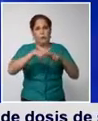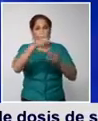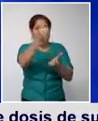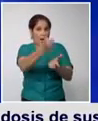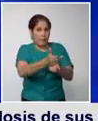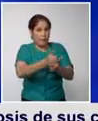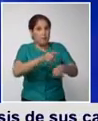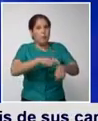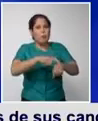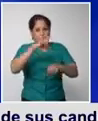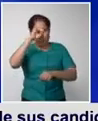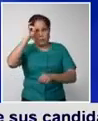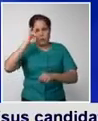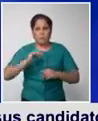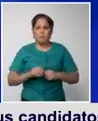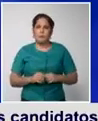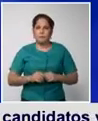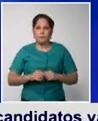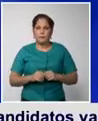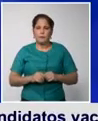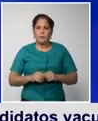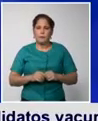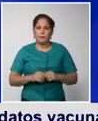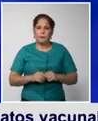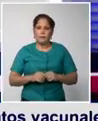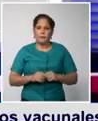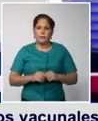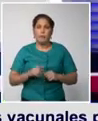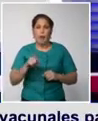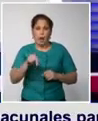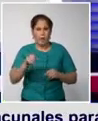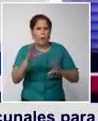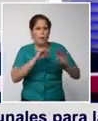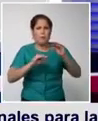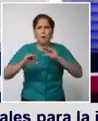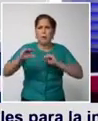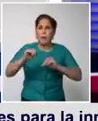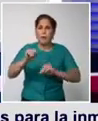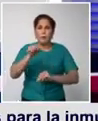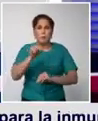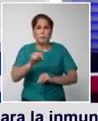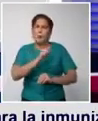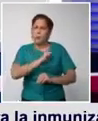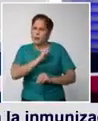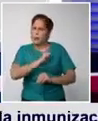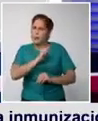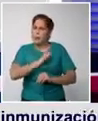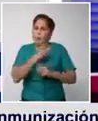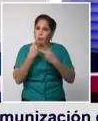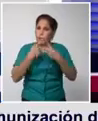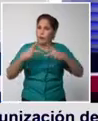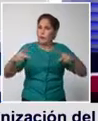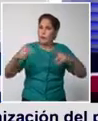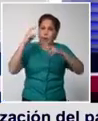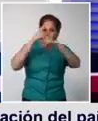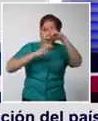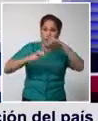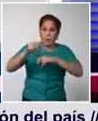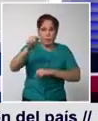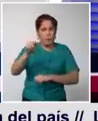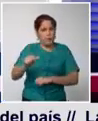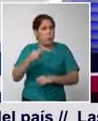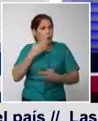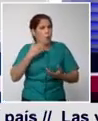momento. Por el momento. Doctor, ya que estamos conversando con usted y es un experto en temas de investigaciones, ¿cómo